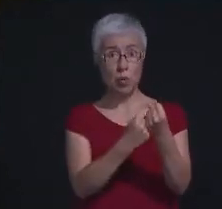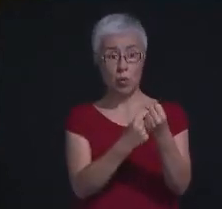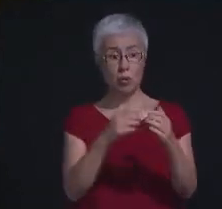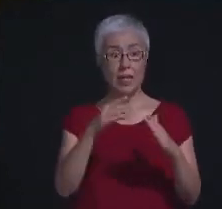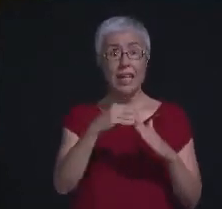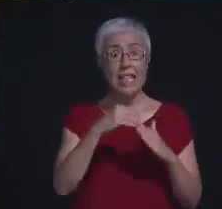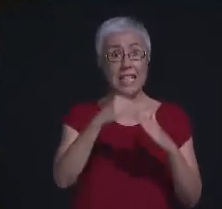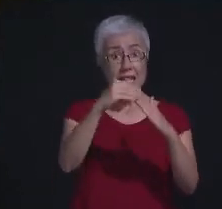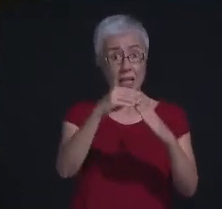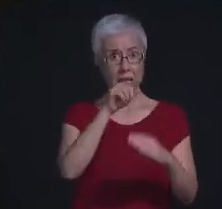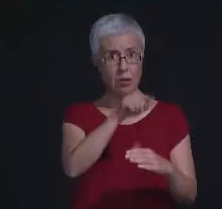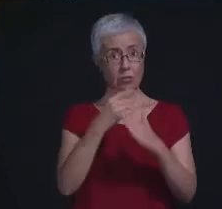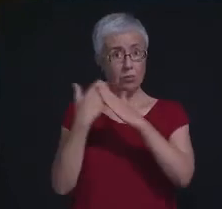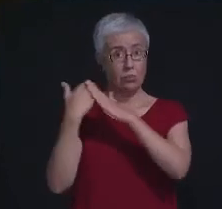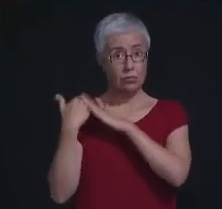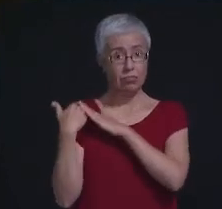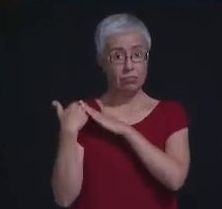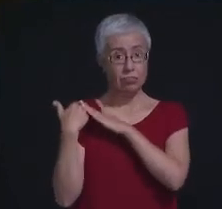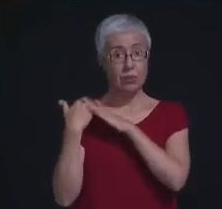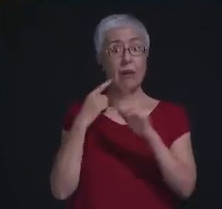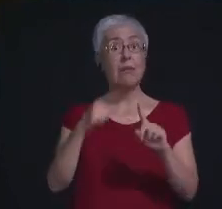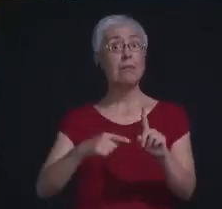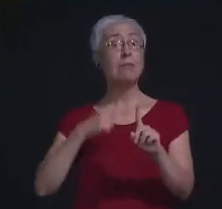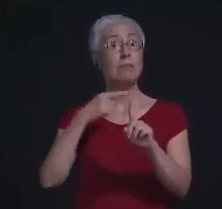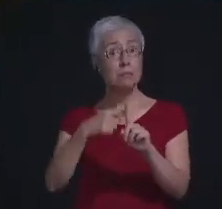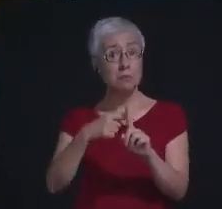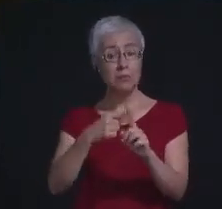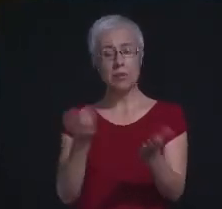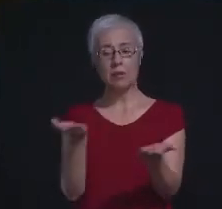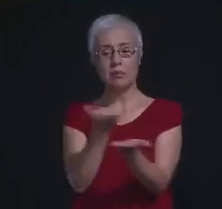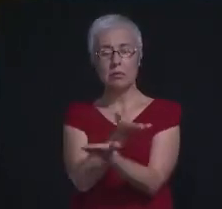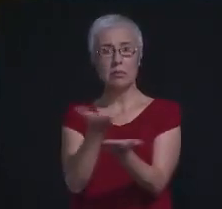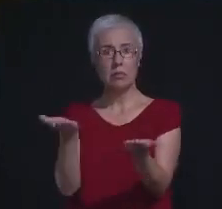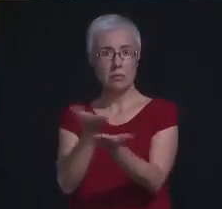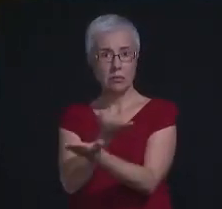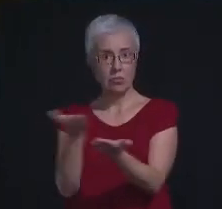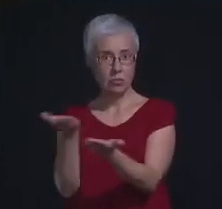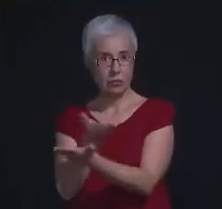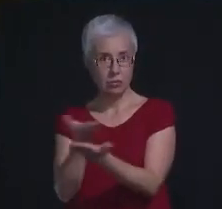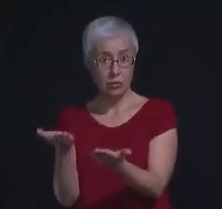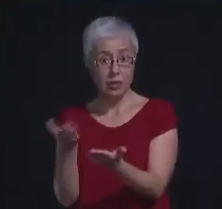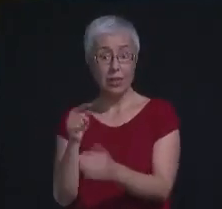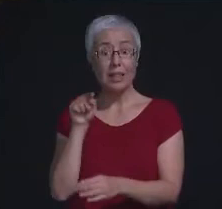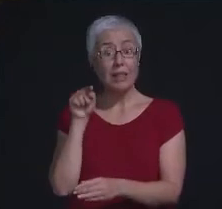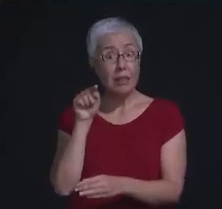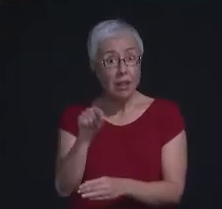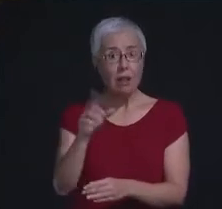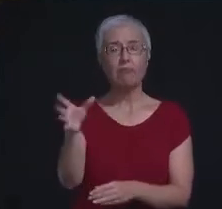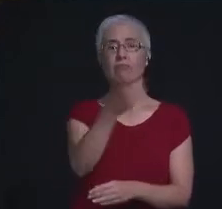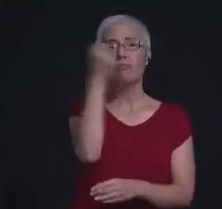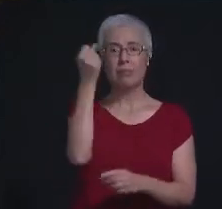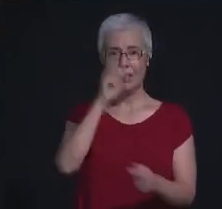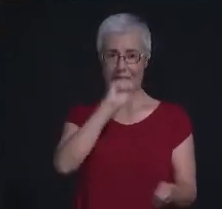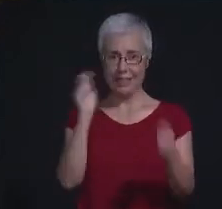pero también hacerlo de la forma colaborativa con el resto de ecosistema, porque solo juntos podremos lograr realmente el